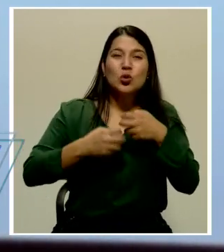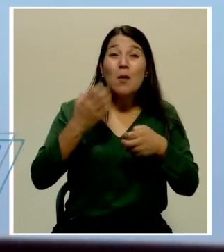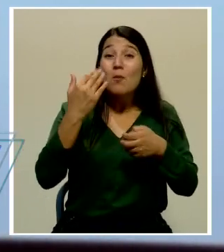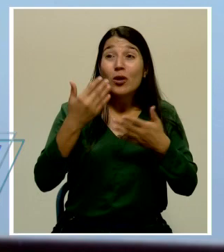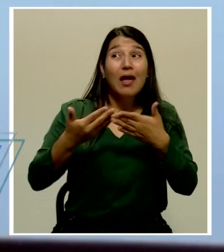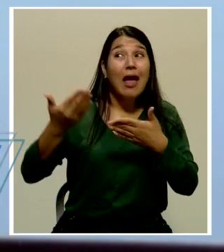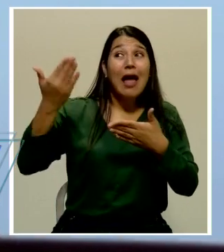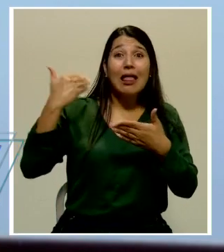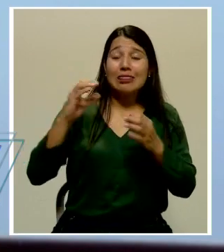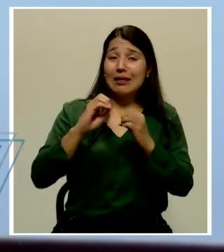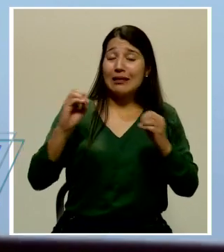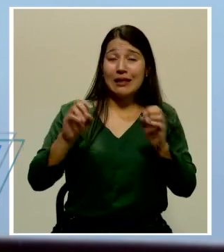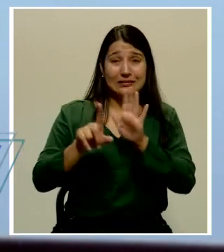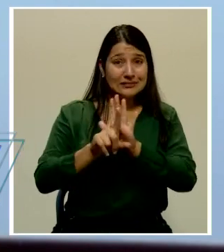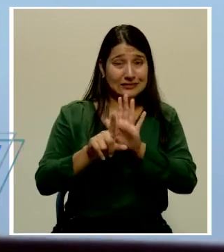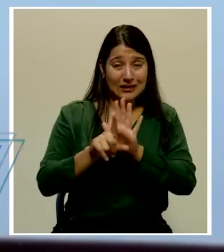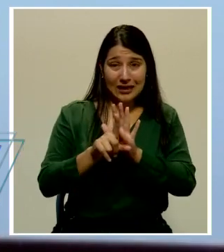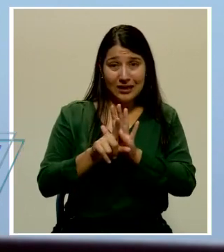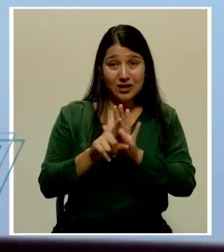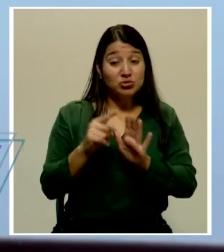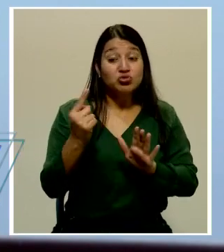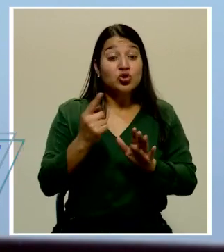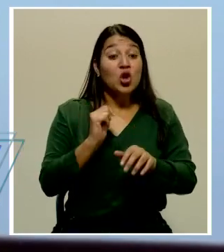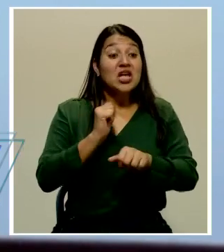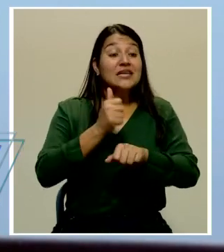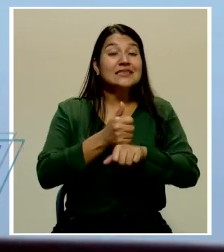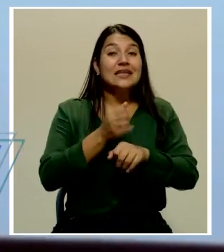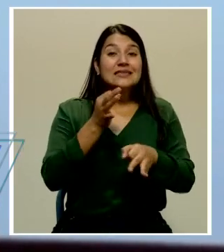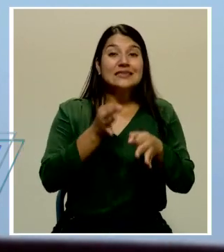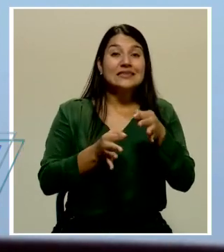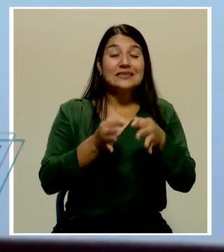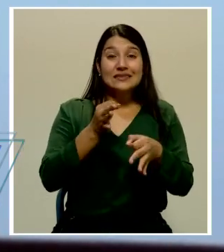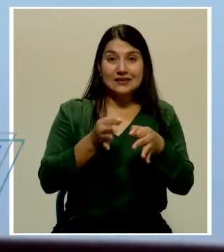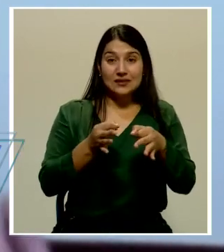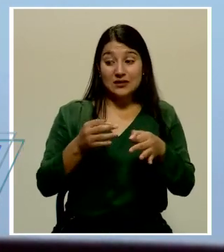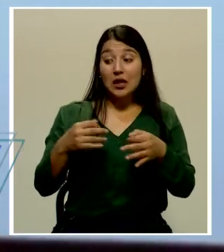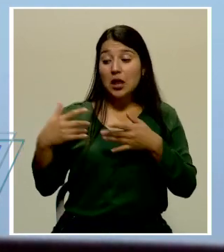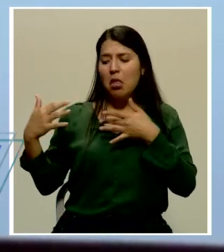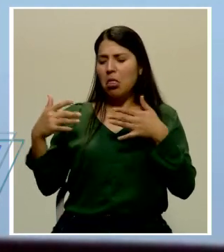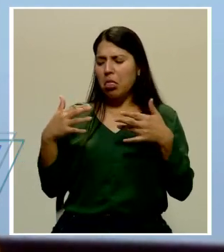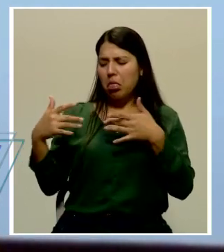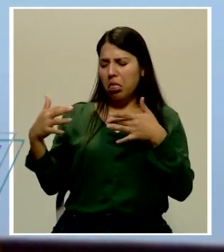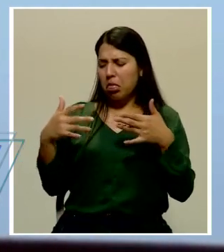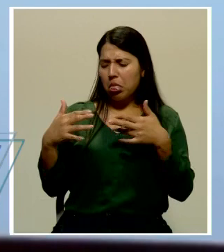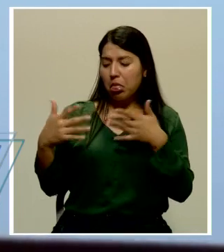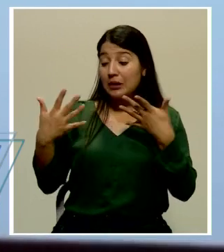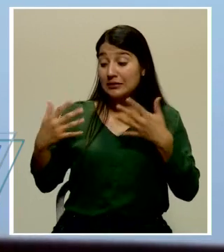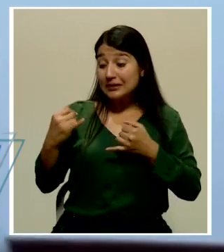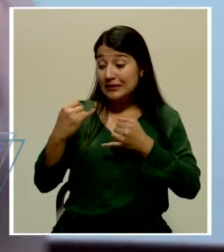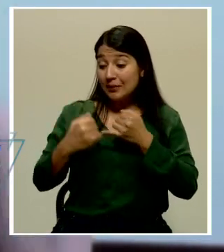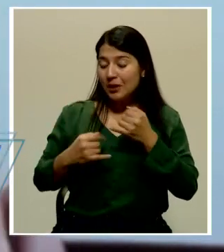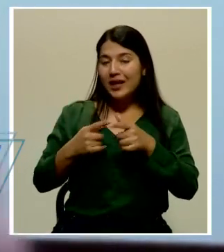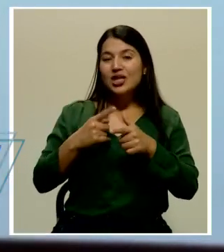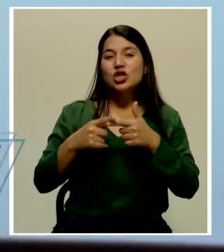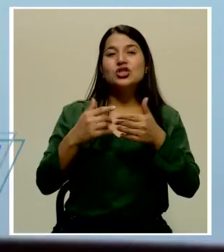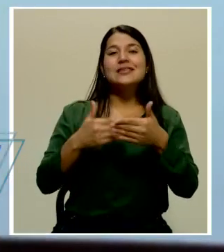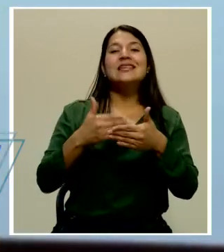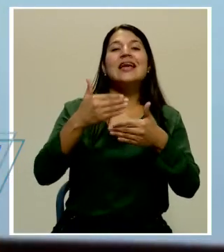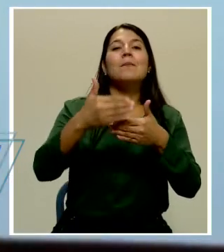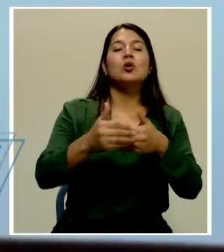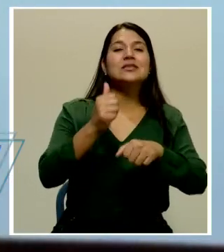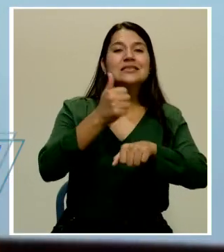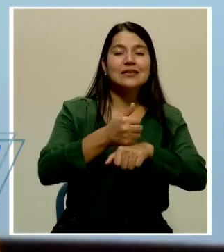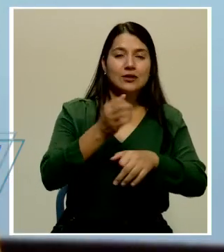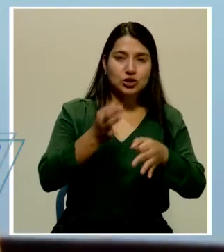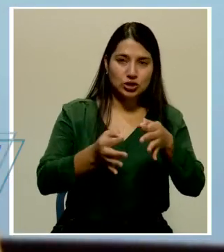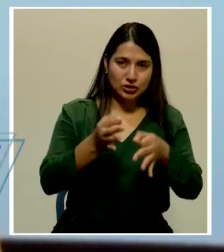tribunales creados con posterioridad al conflicto, cuando justamente de lo que se busca es que los tribunales existan